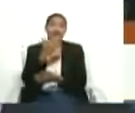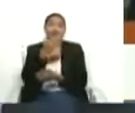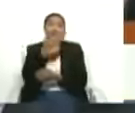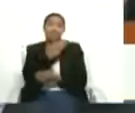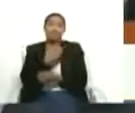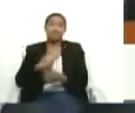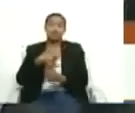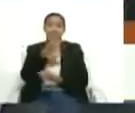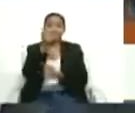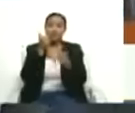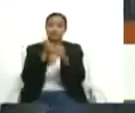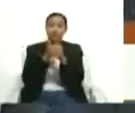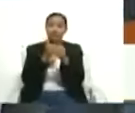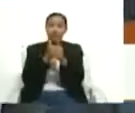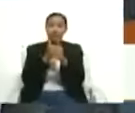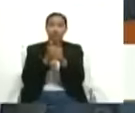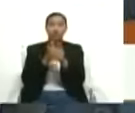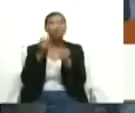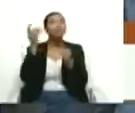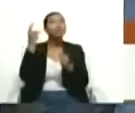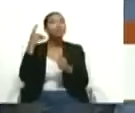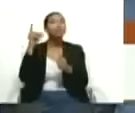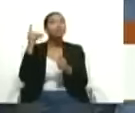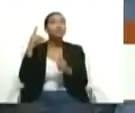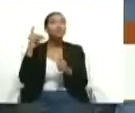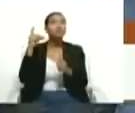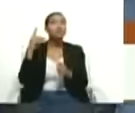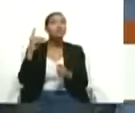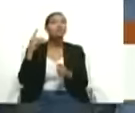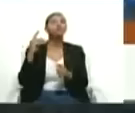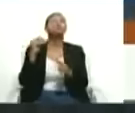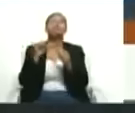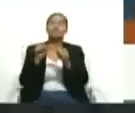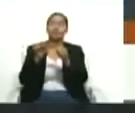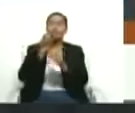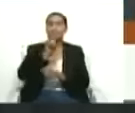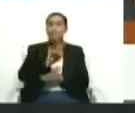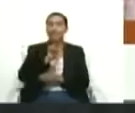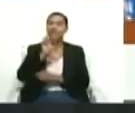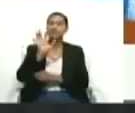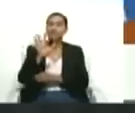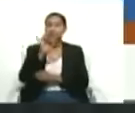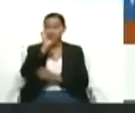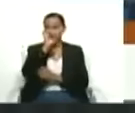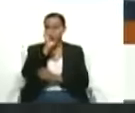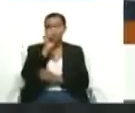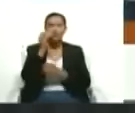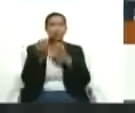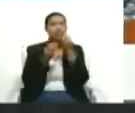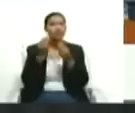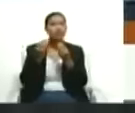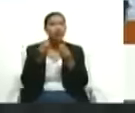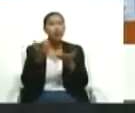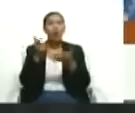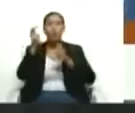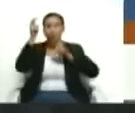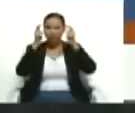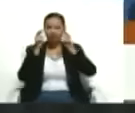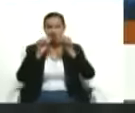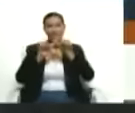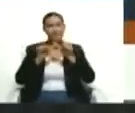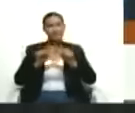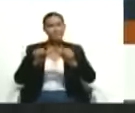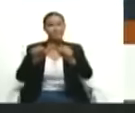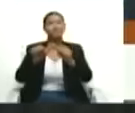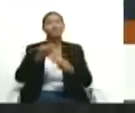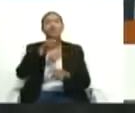gran asamblea. A propósito, que este 2 de febrero se cumplen 25 años de la primera toma de posesión del comandante eterno Hugo Chávez y con él la instauración